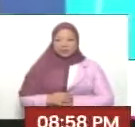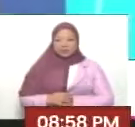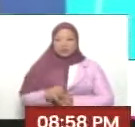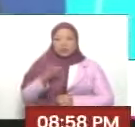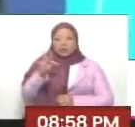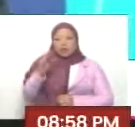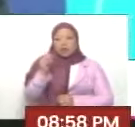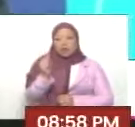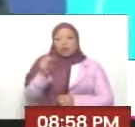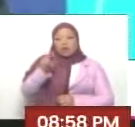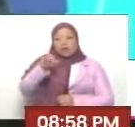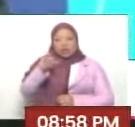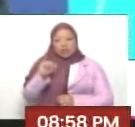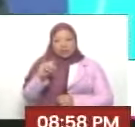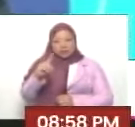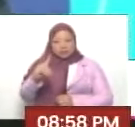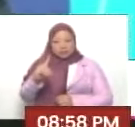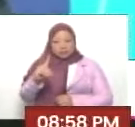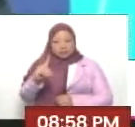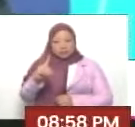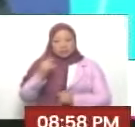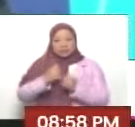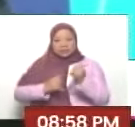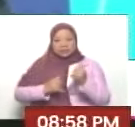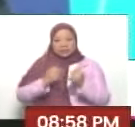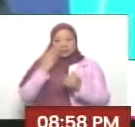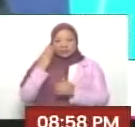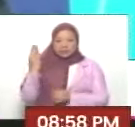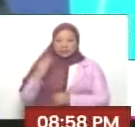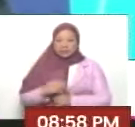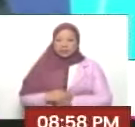Farid Eduardo. Farid Eduardo.